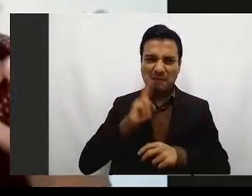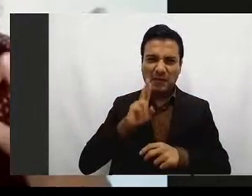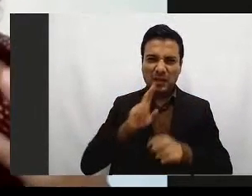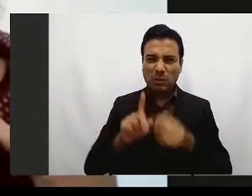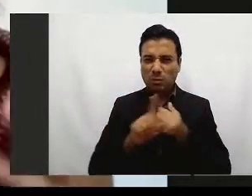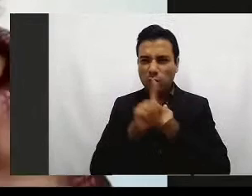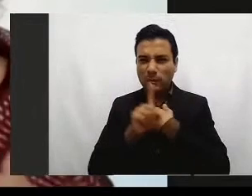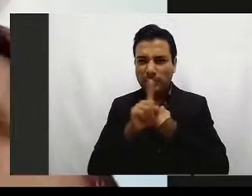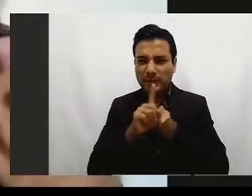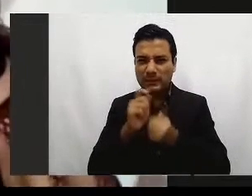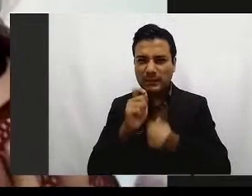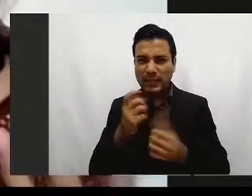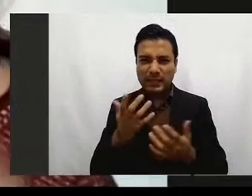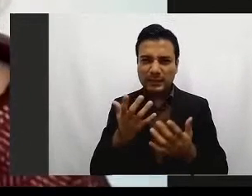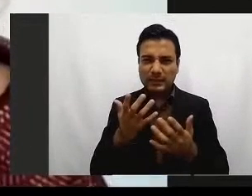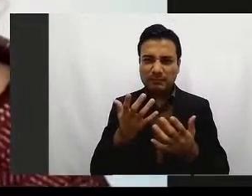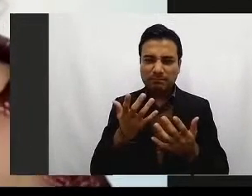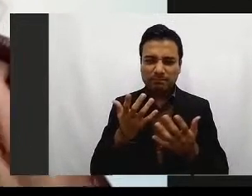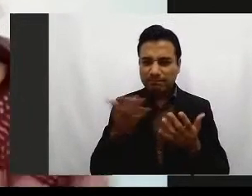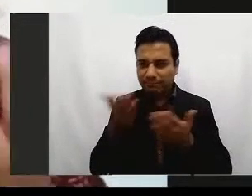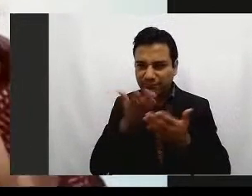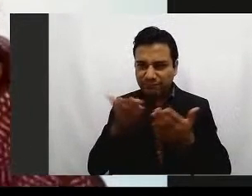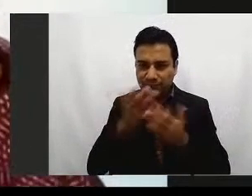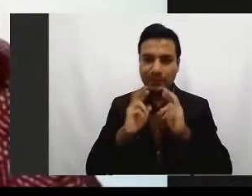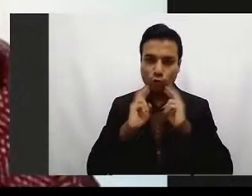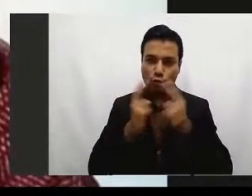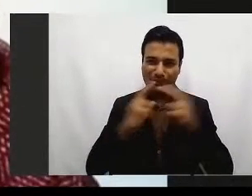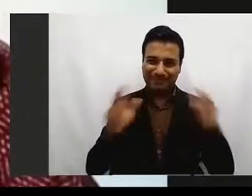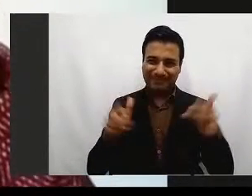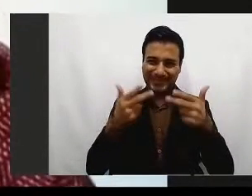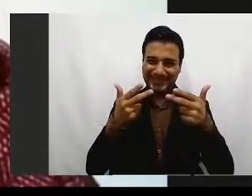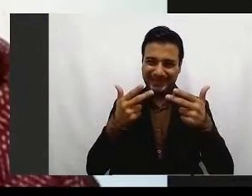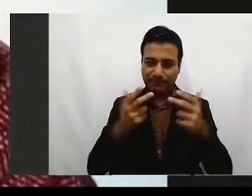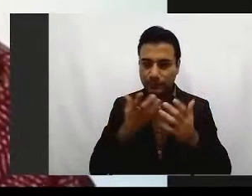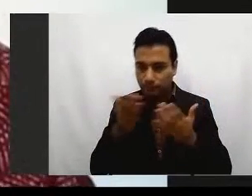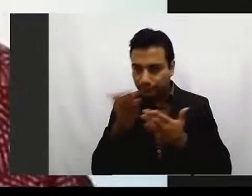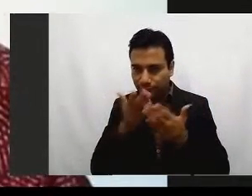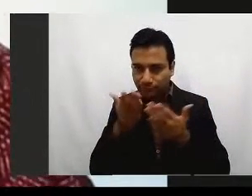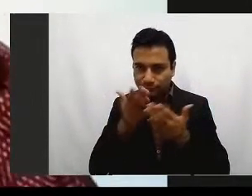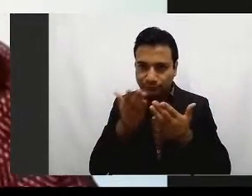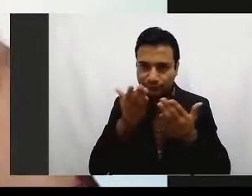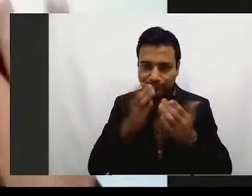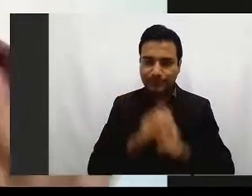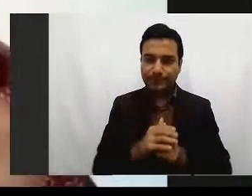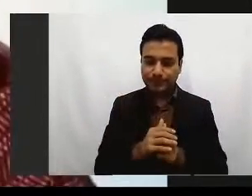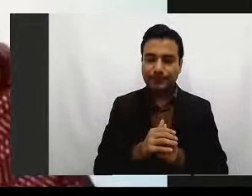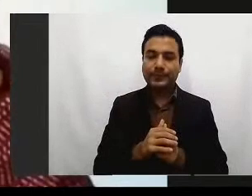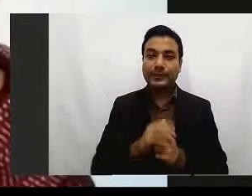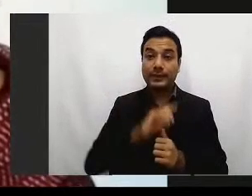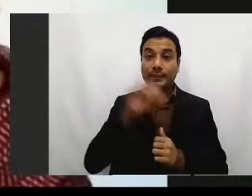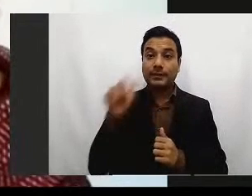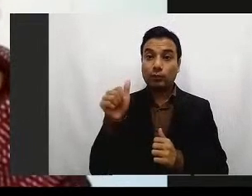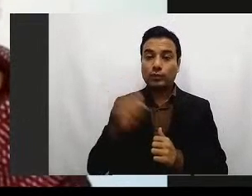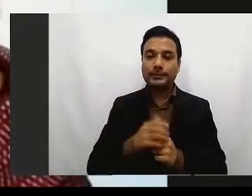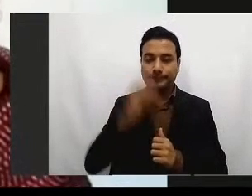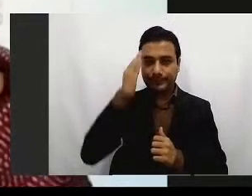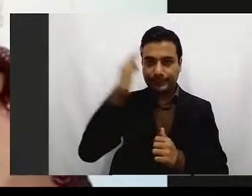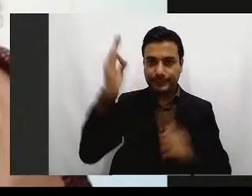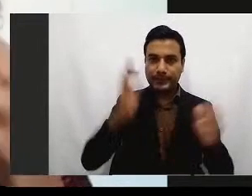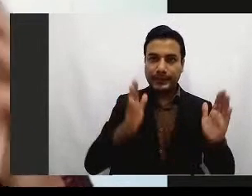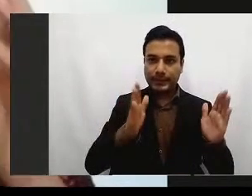través de sesiones colaborativas en línea, ¿no? Dada la pandemia, todo ha sido virtual. Y bueno, finalmente otras etapas referentes